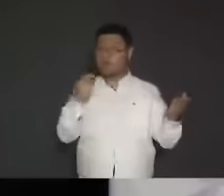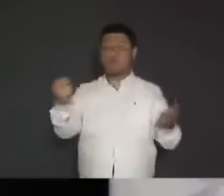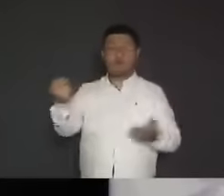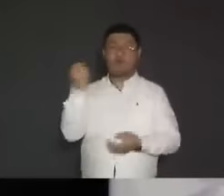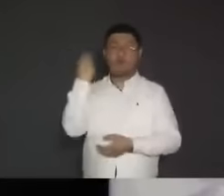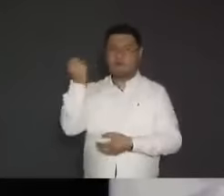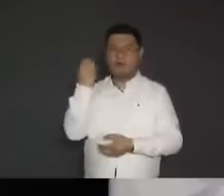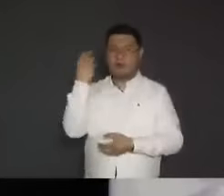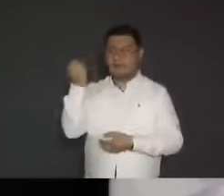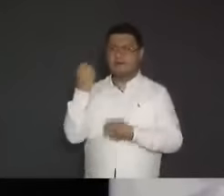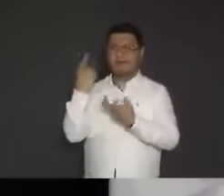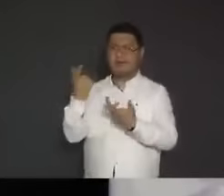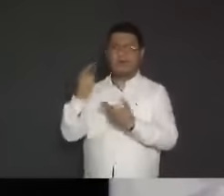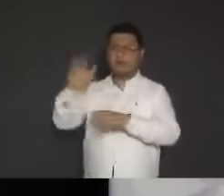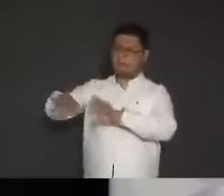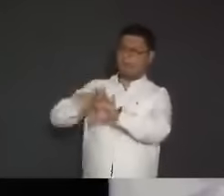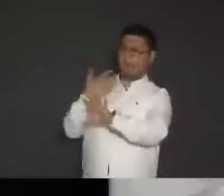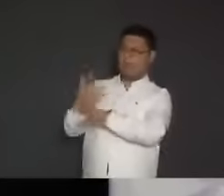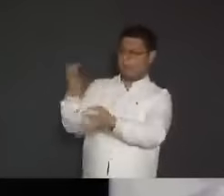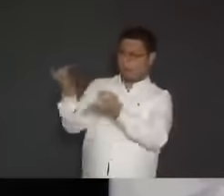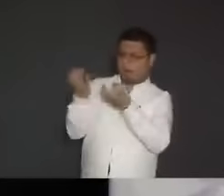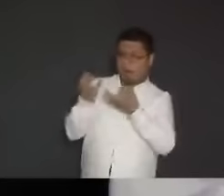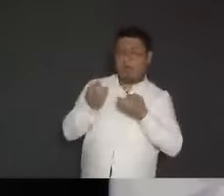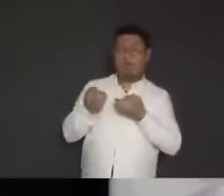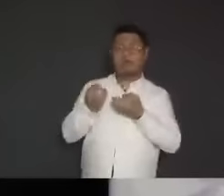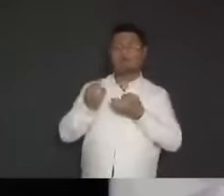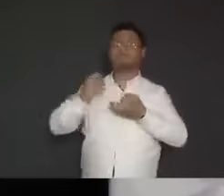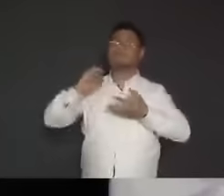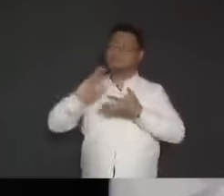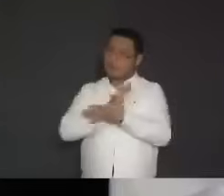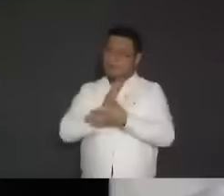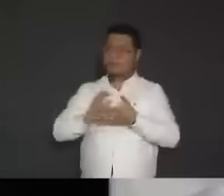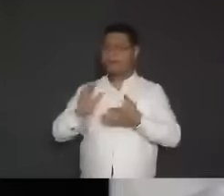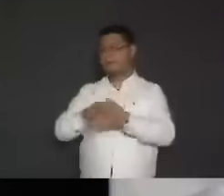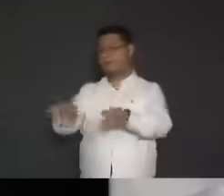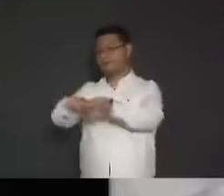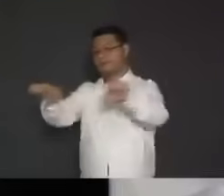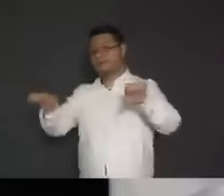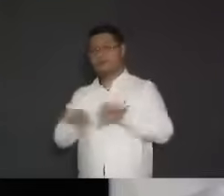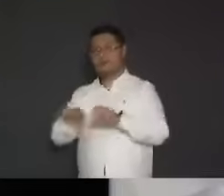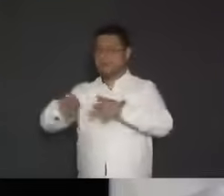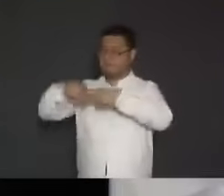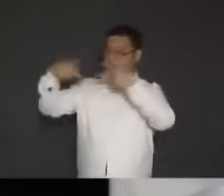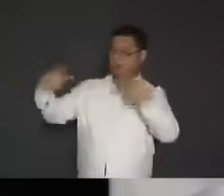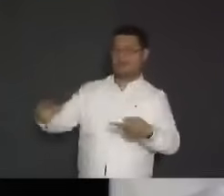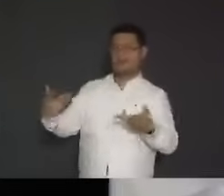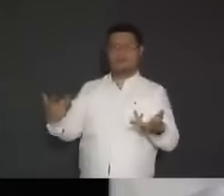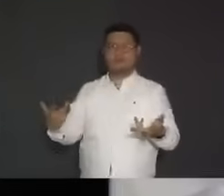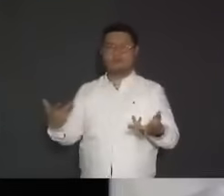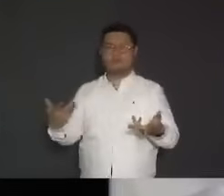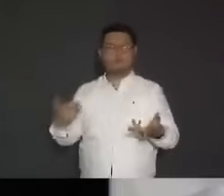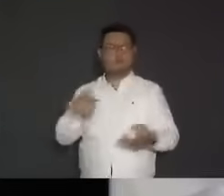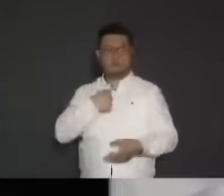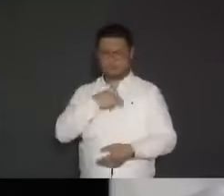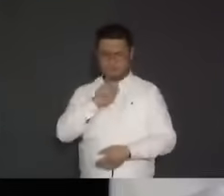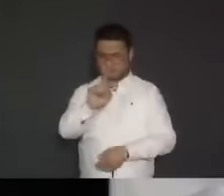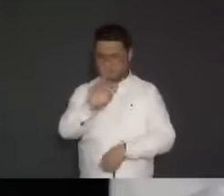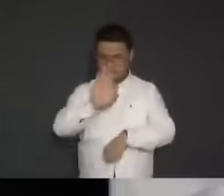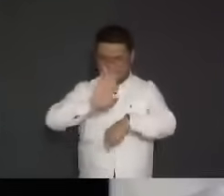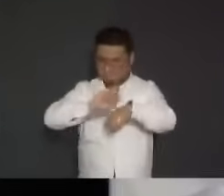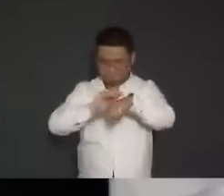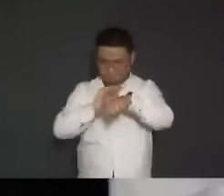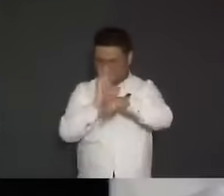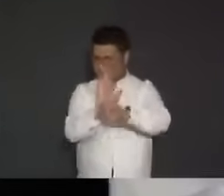prensa amenazan y son los que chantajean incluso a los cartonistas de los periódicos. Yo no voy a permitir que esa violencia llegue a